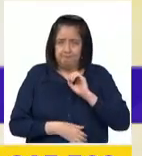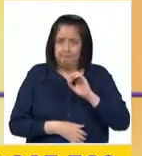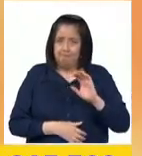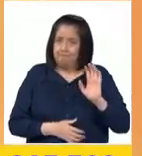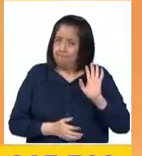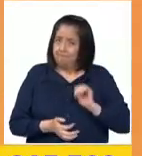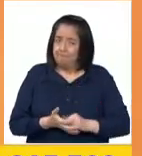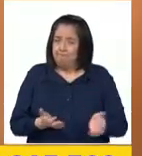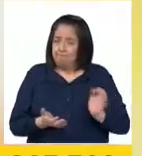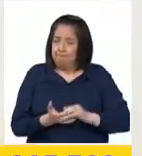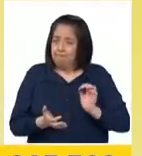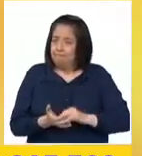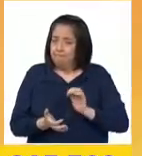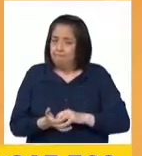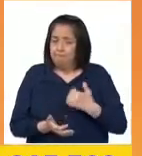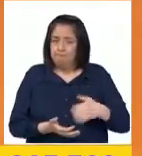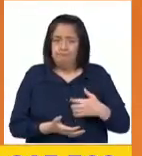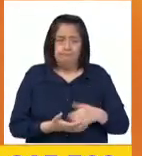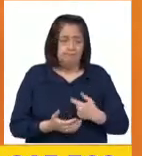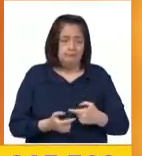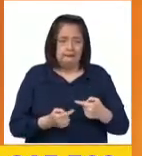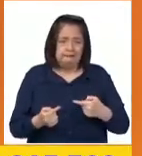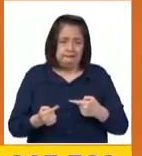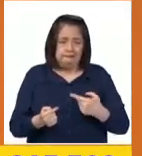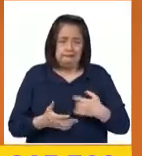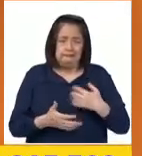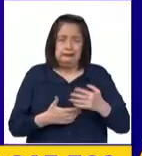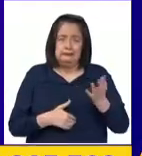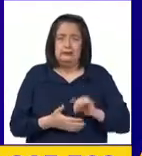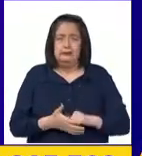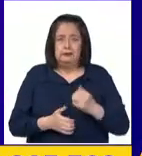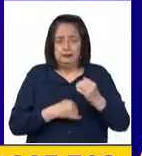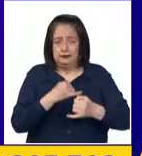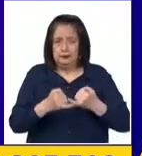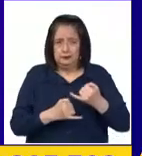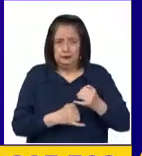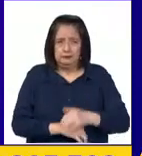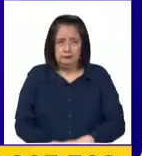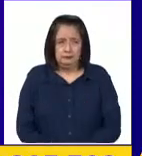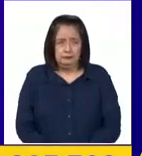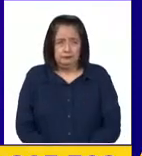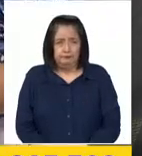solo aumenta las tensiones ya existentes a nivel internacional.